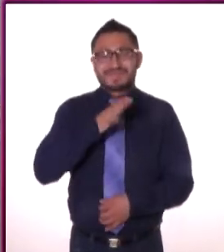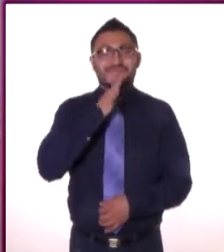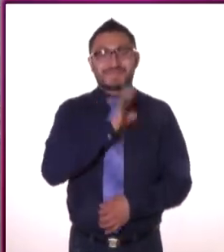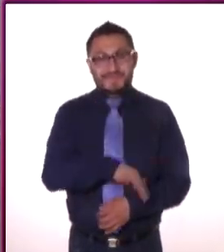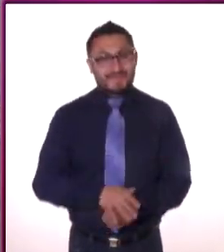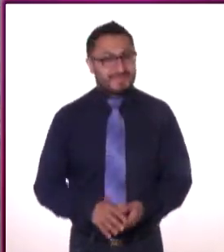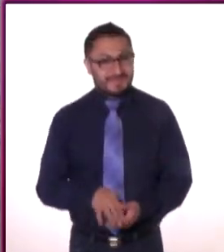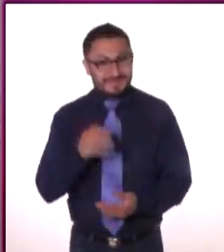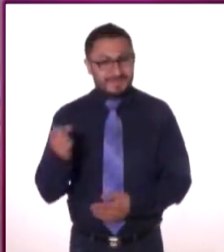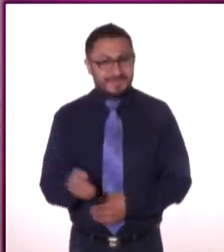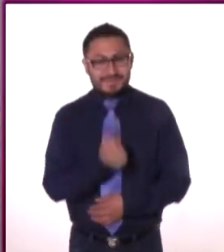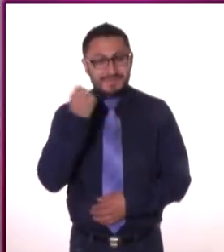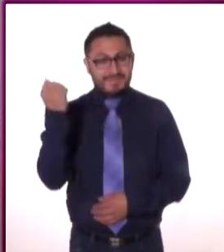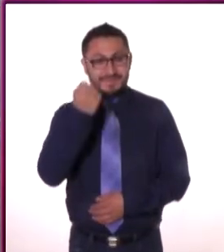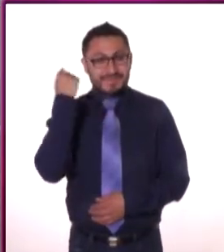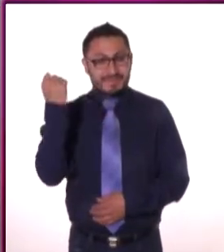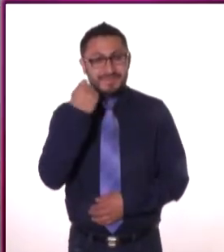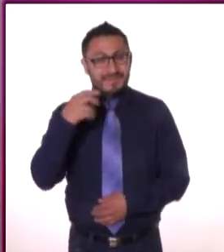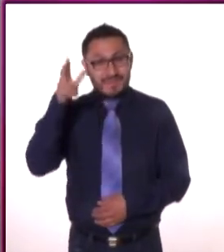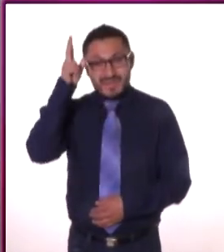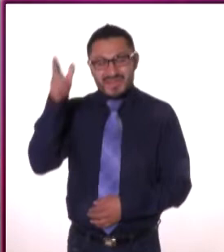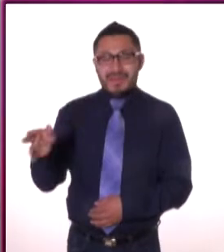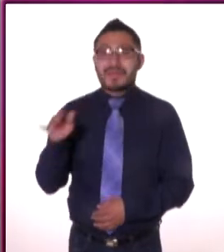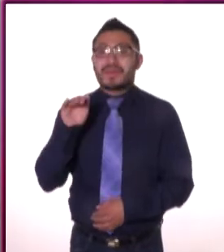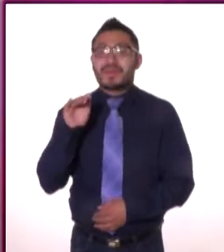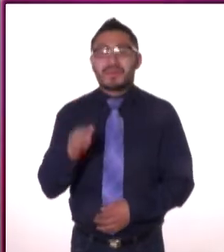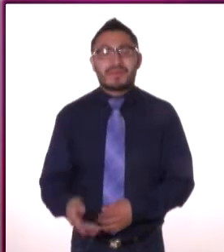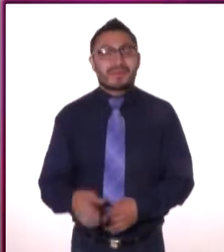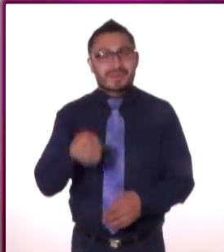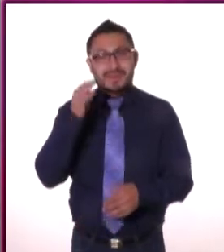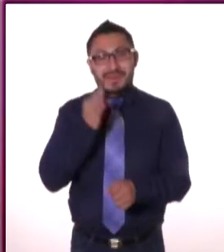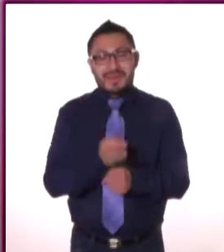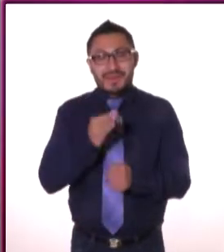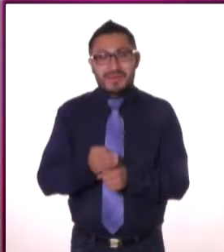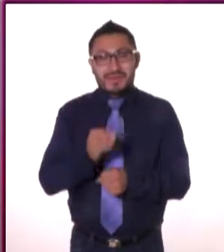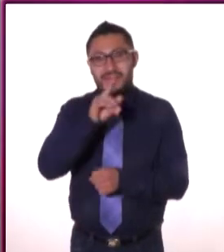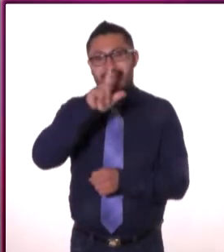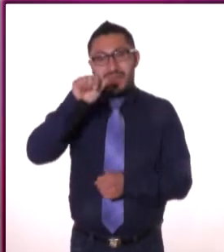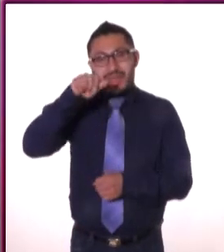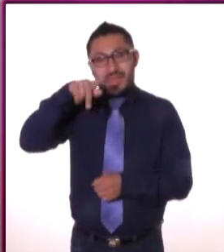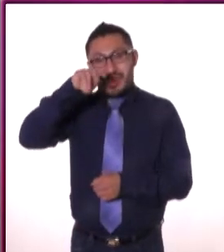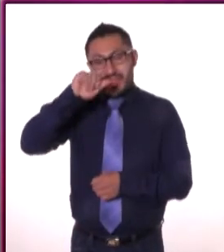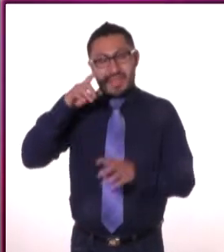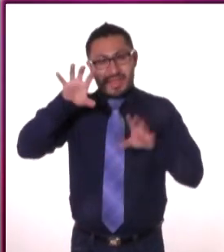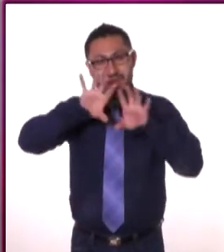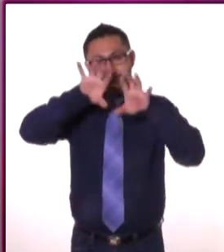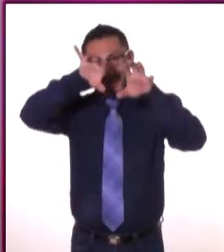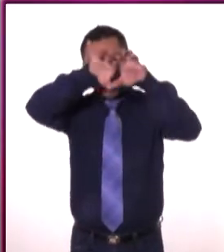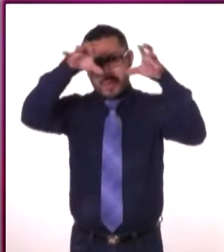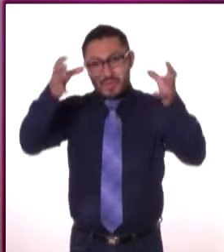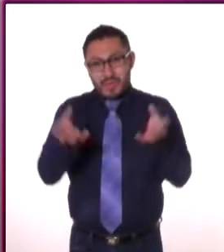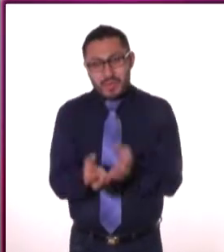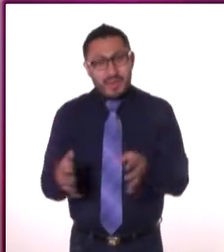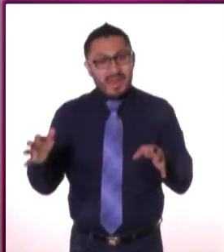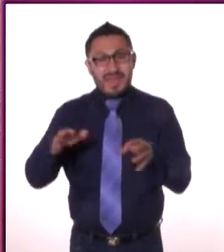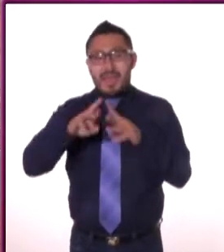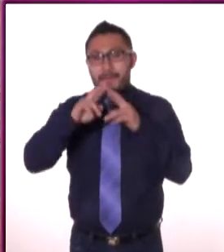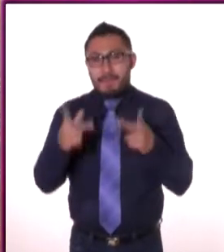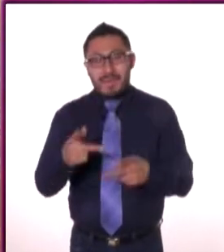esto a nosotros, Horrible. amiga? Hola, Jana. Sí, oye, ¿qué crees? Se nos acaba de ponchar la llanta, pero vamos a cambiarla